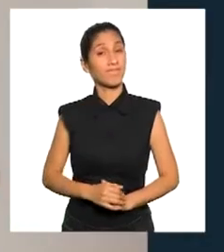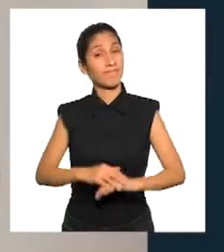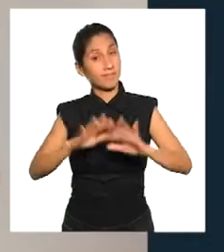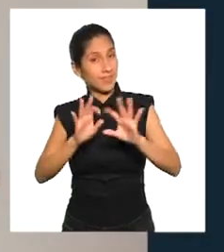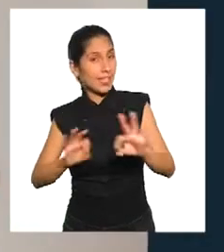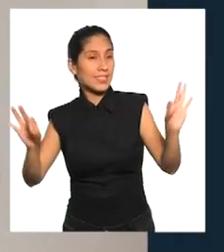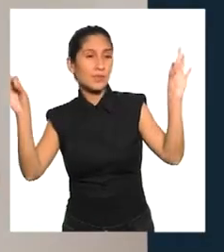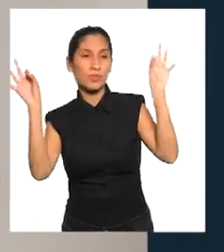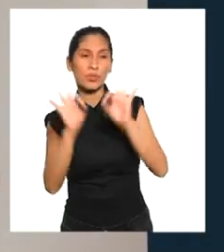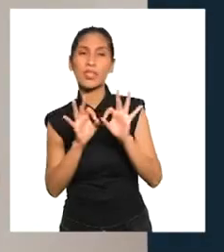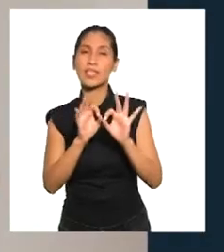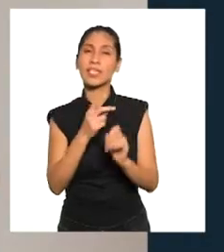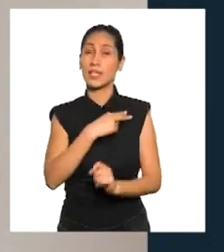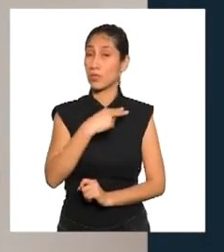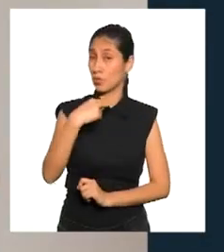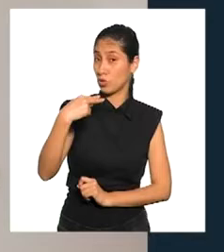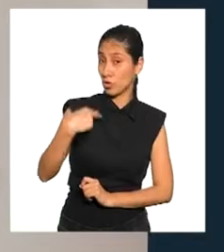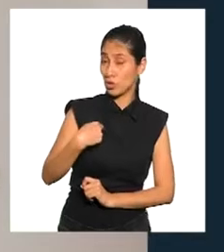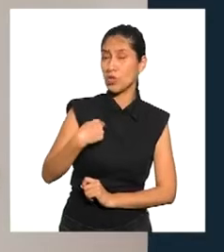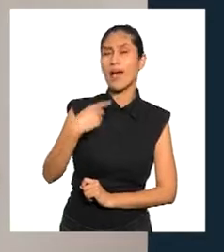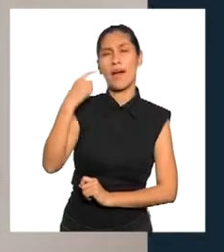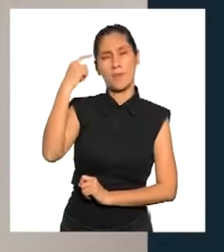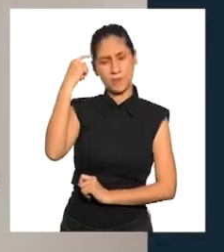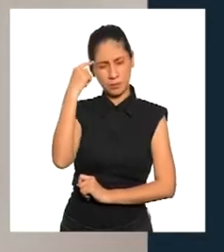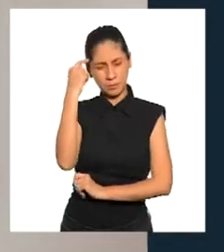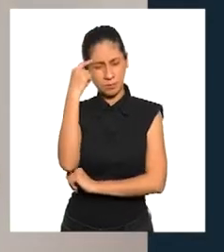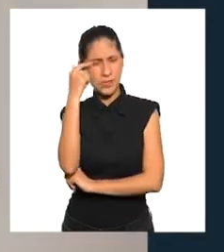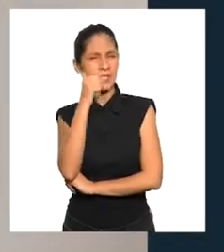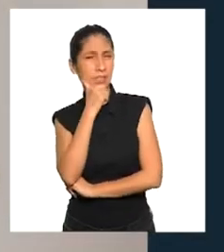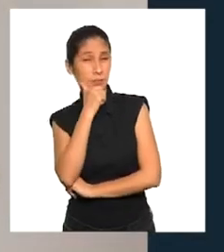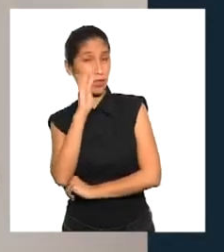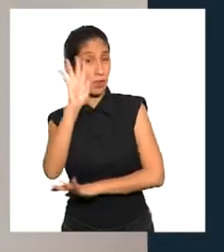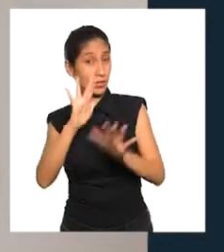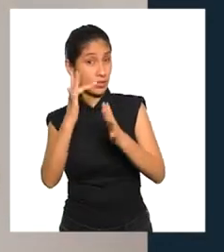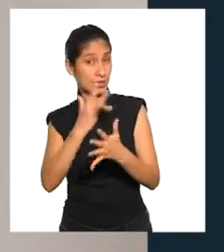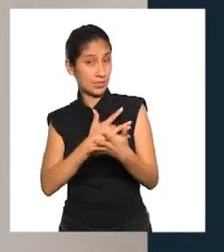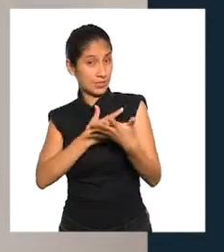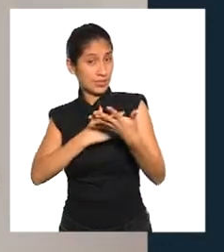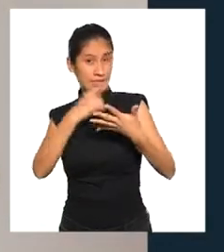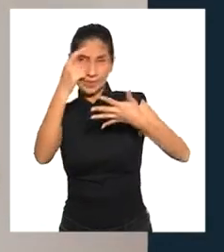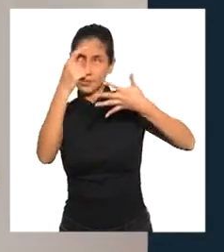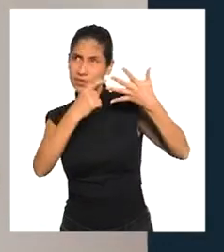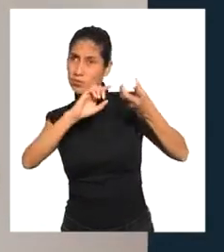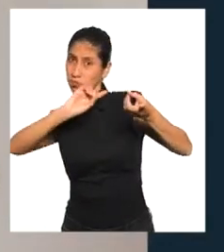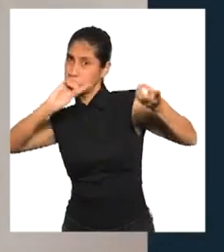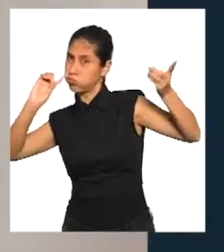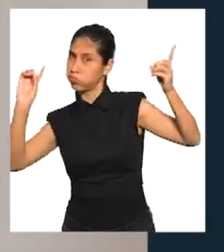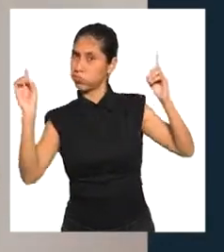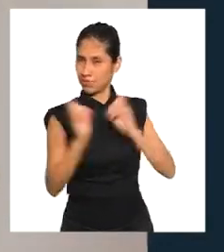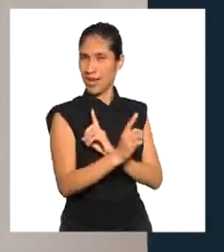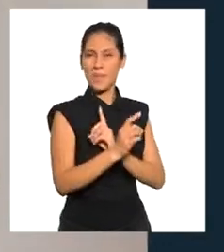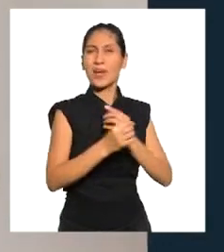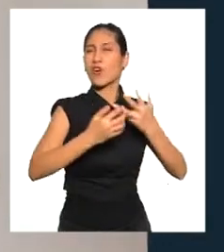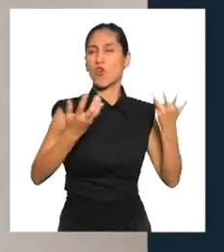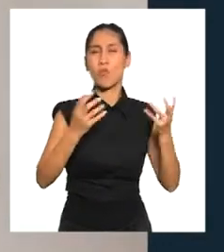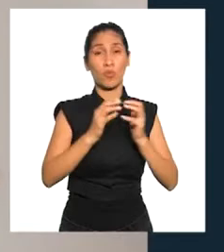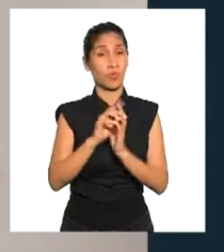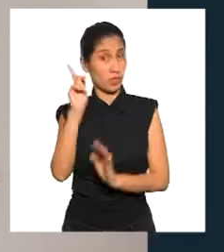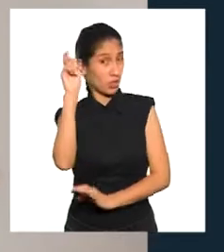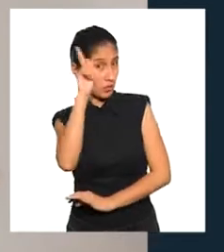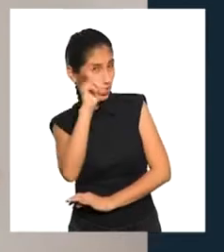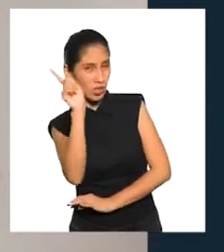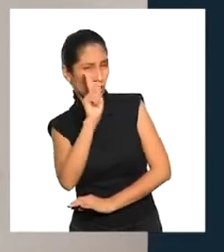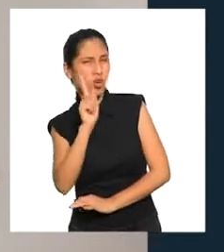Es importante que nosotros podamos reconocer cuando tenemos algún cambio de emoción en nuestro cuerpo. No es